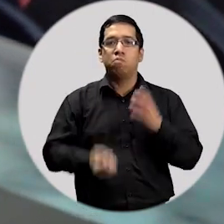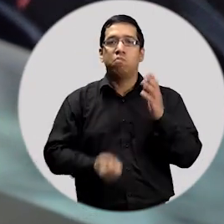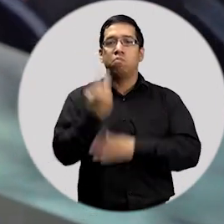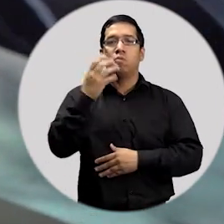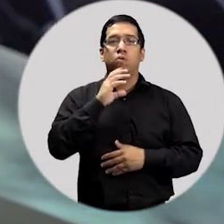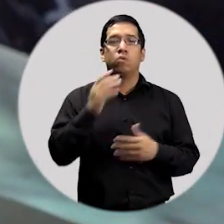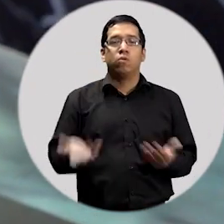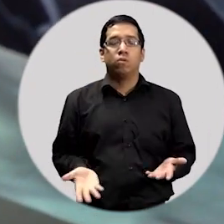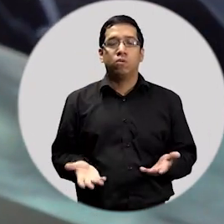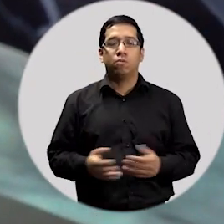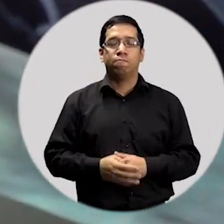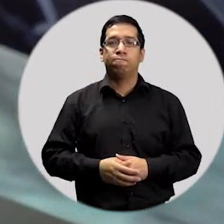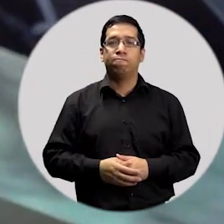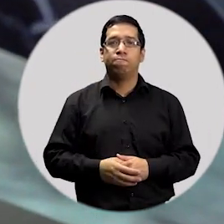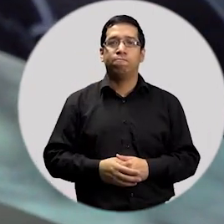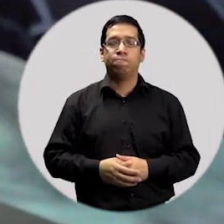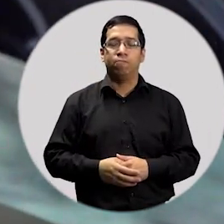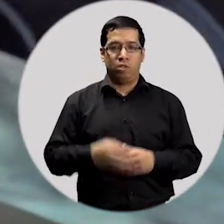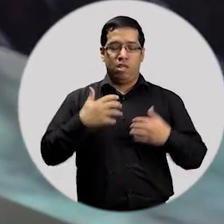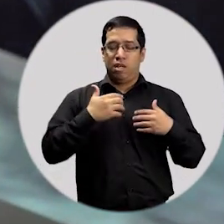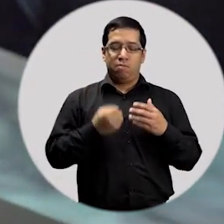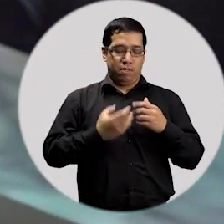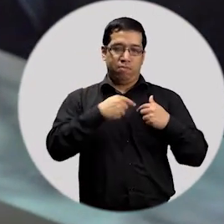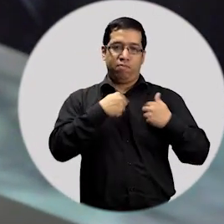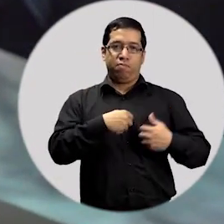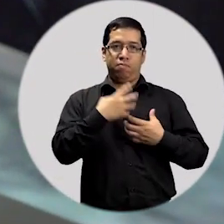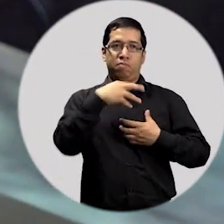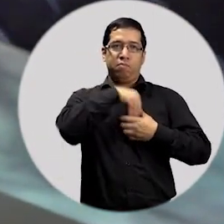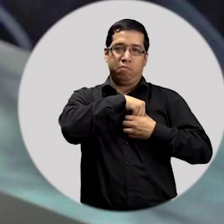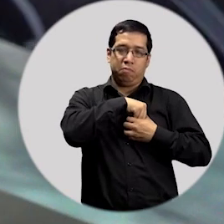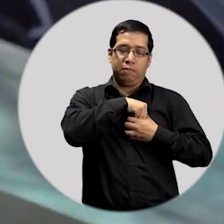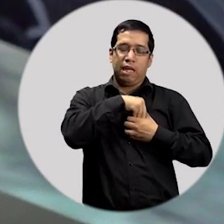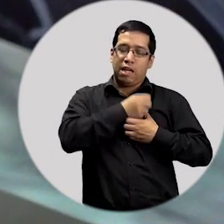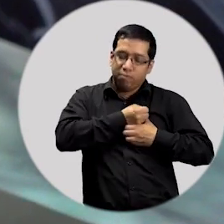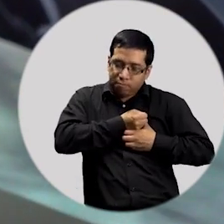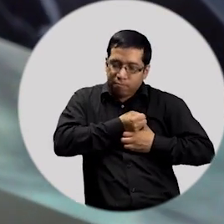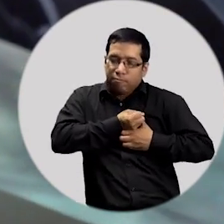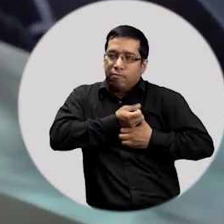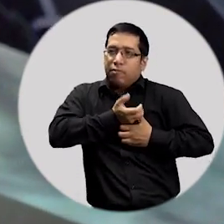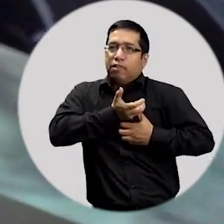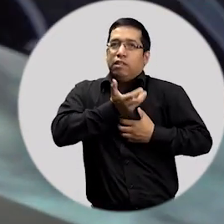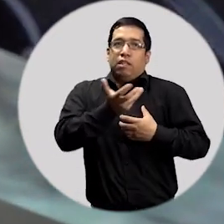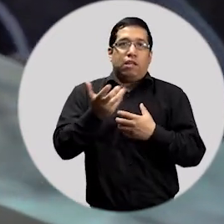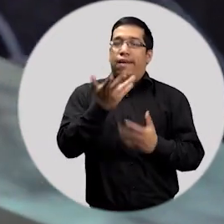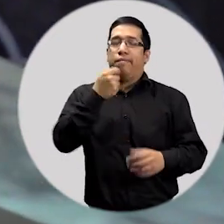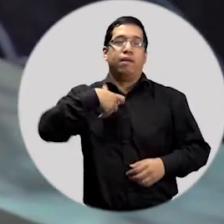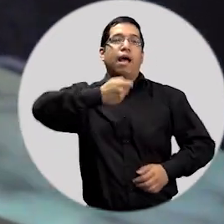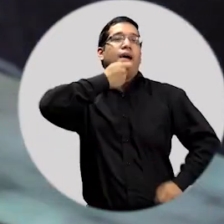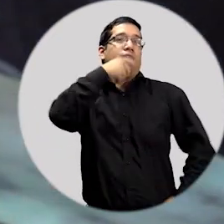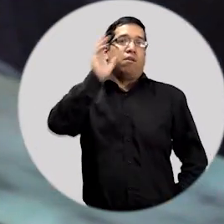empecé a averiguar que era más una técnica de relajación y demás cosas. Entonces, primero empecé en lápiz y en